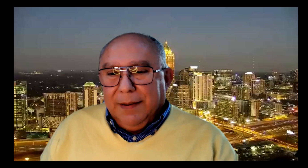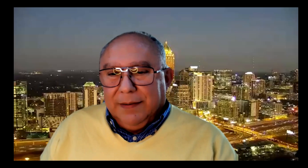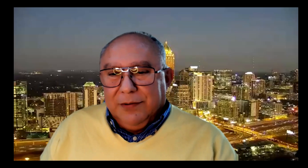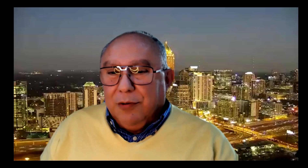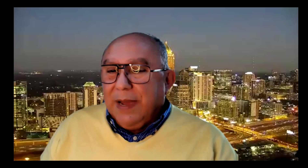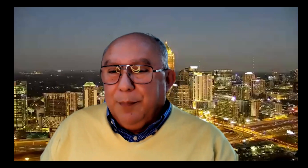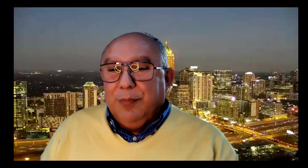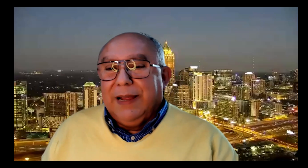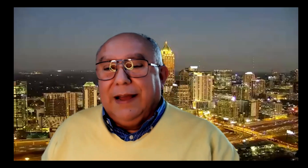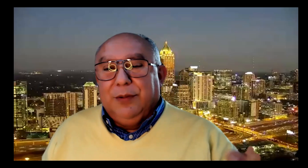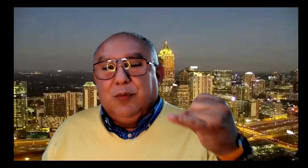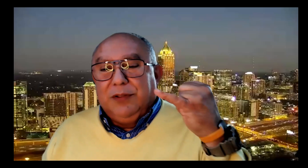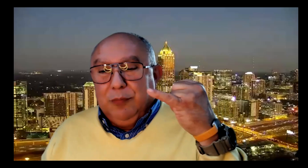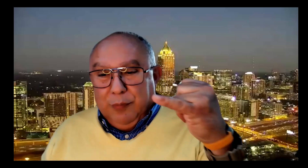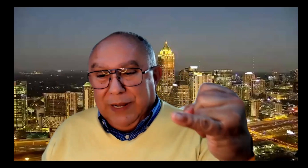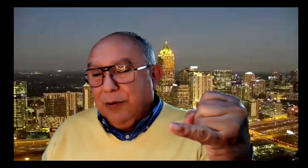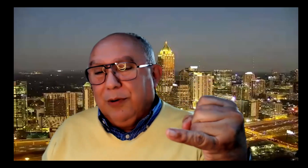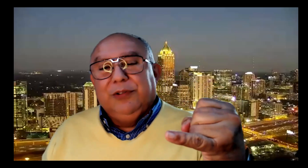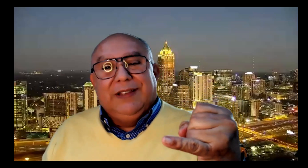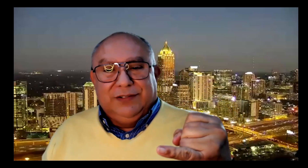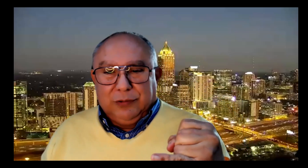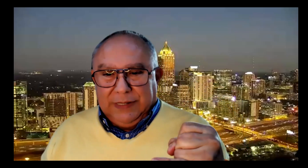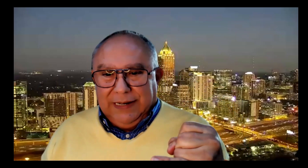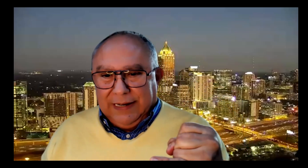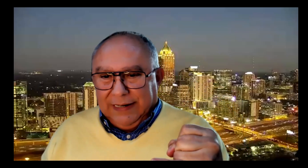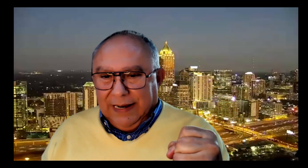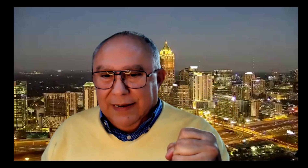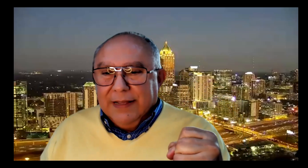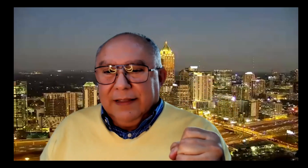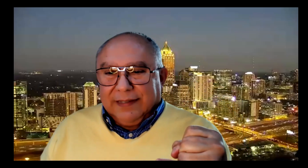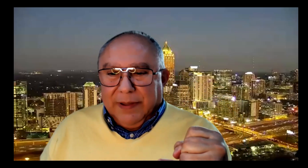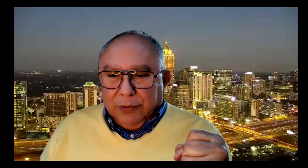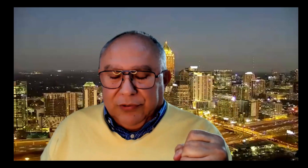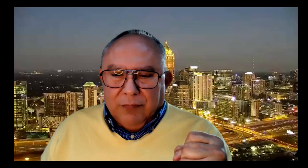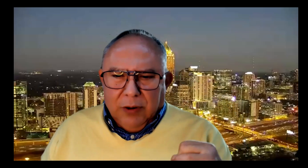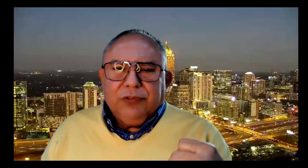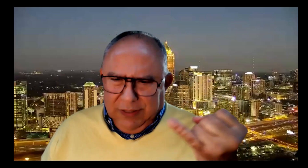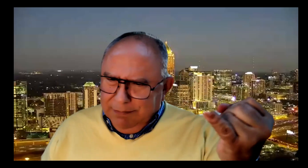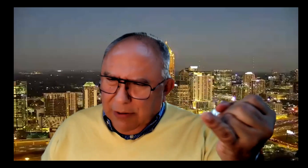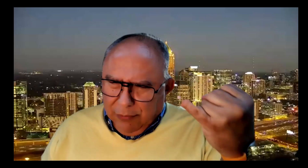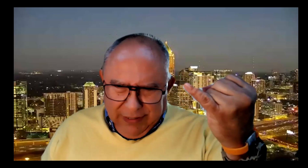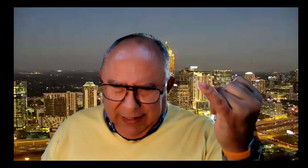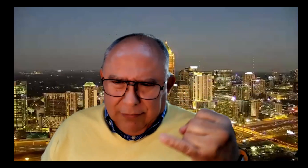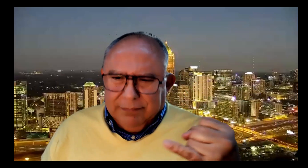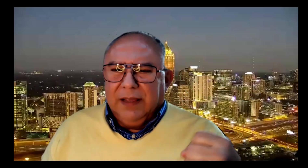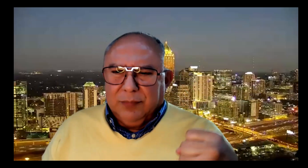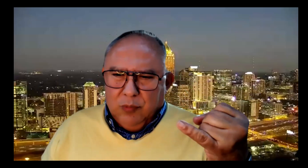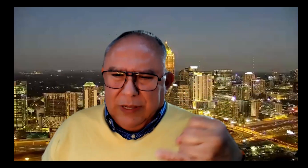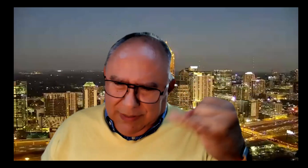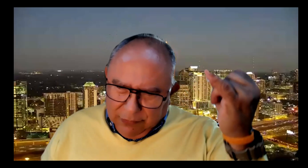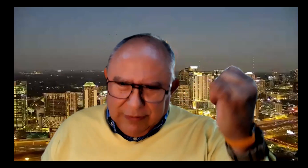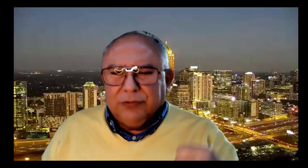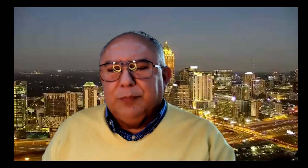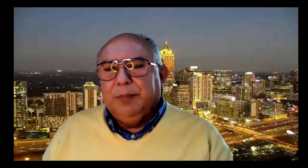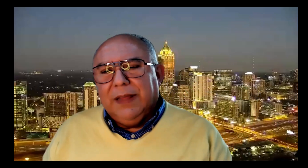Siempre no me ha publicado cuando publico cosas sobre el general Salvador Cienfuegos, y me lo dijeron, es